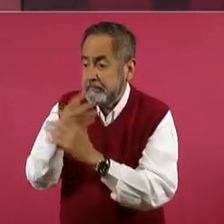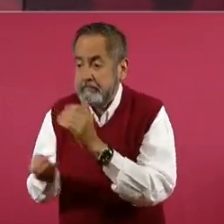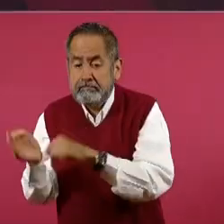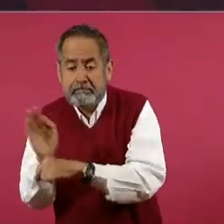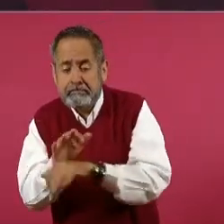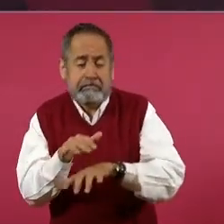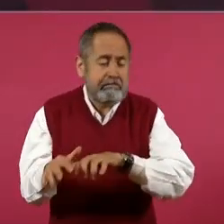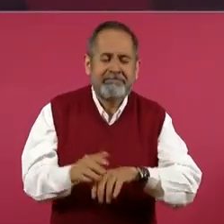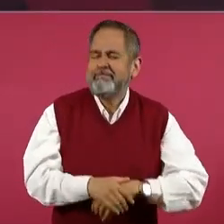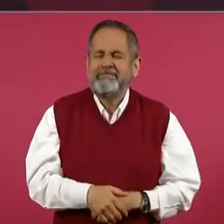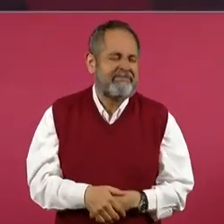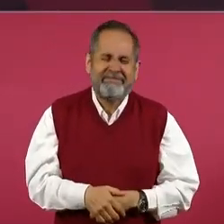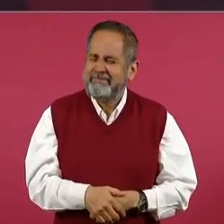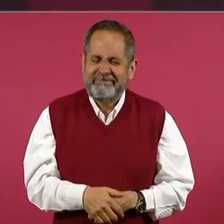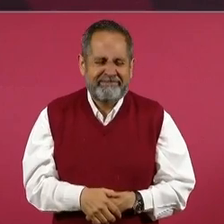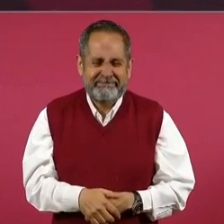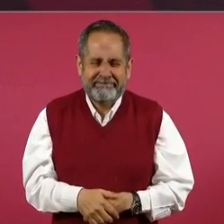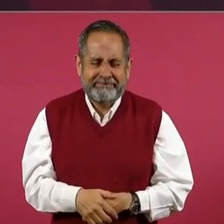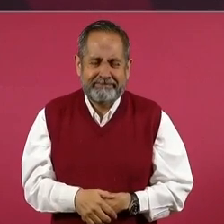No,